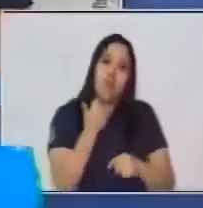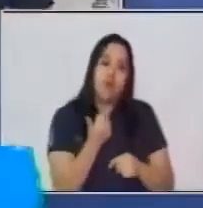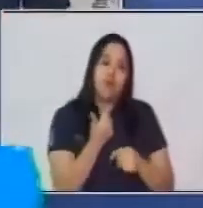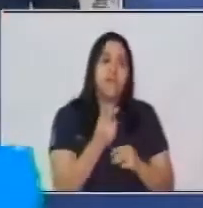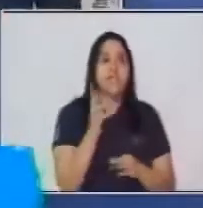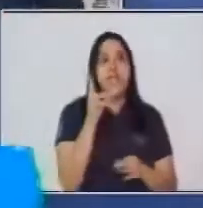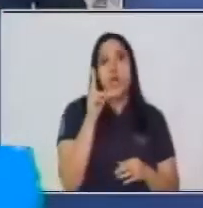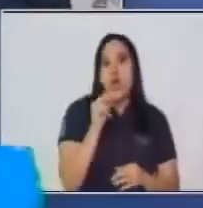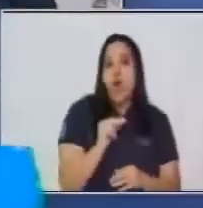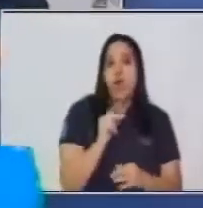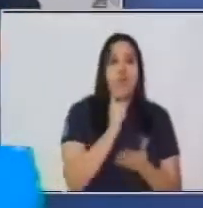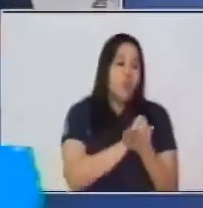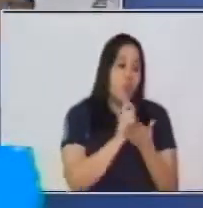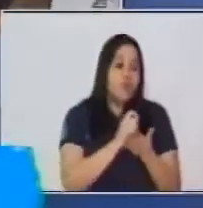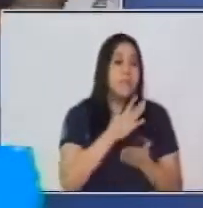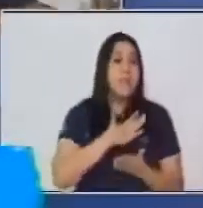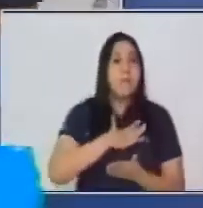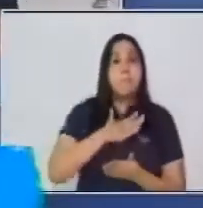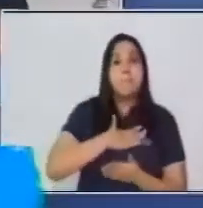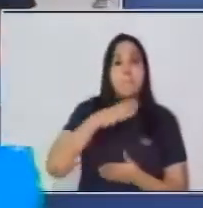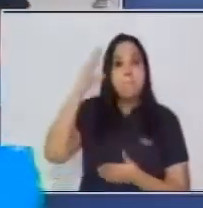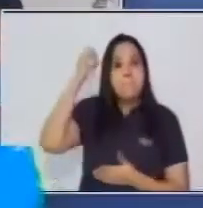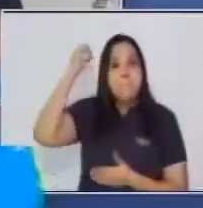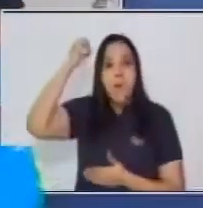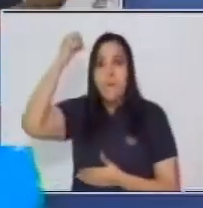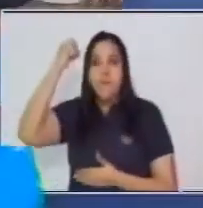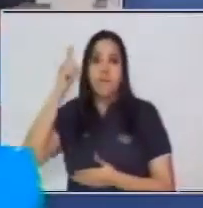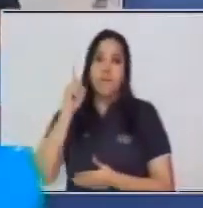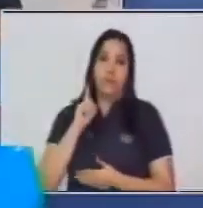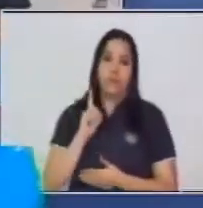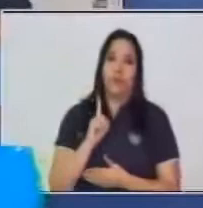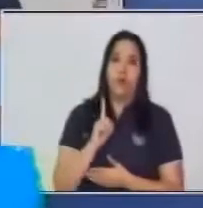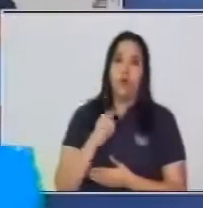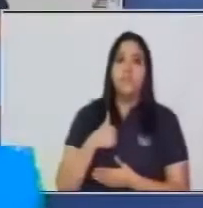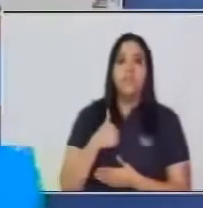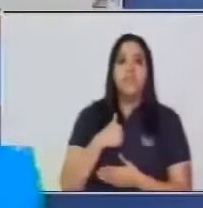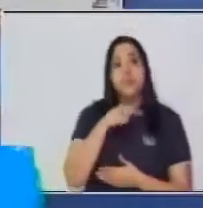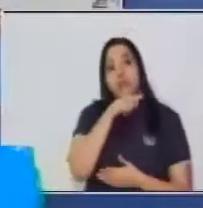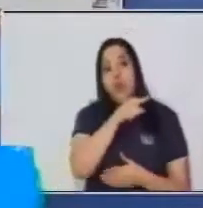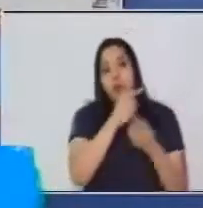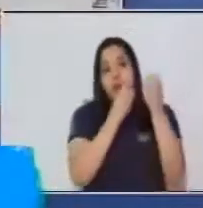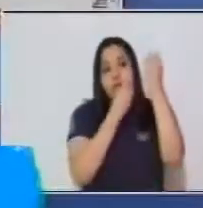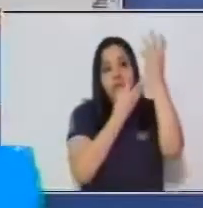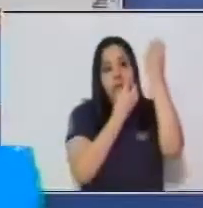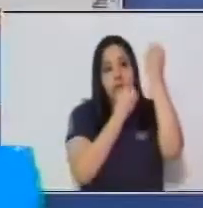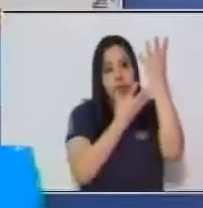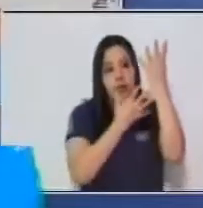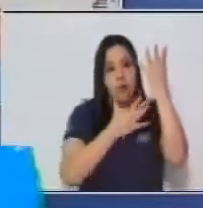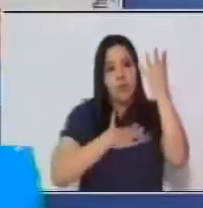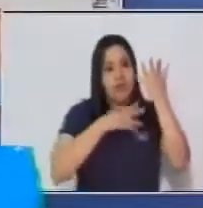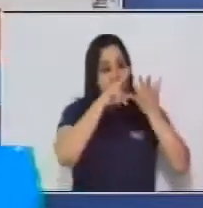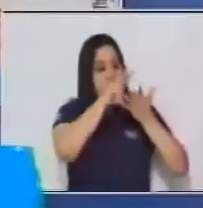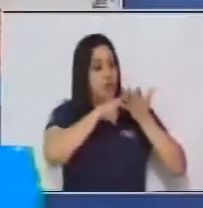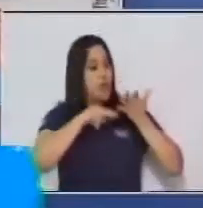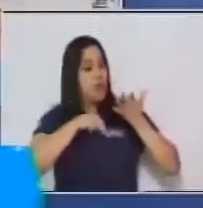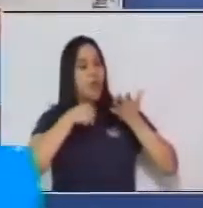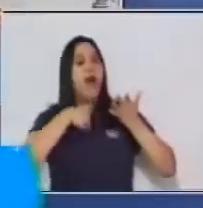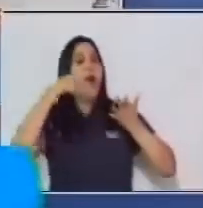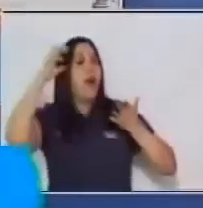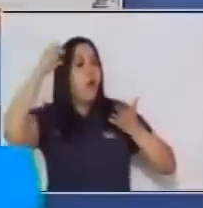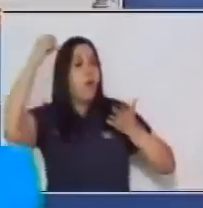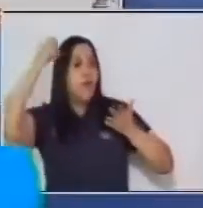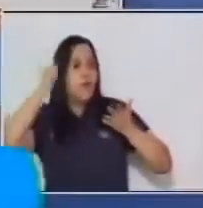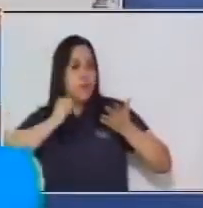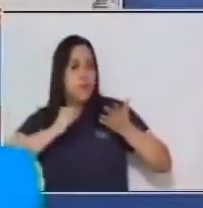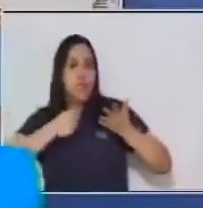opiniones, porque lo que queremos es formar una opinión en el lector y que él mismo sea el que reflexione. Pero hoy vamos a ver